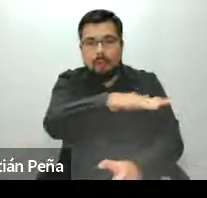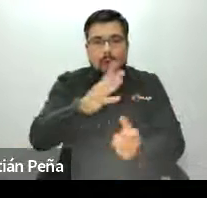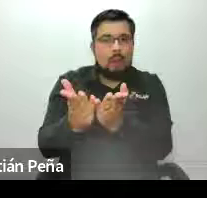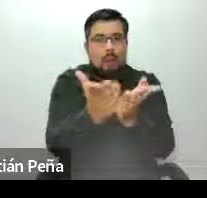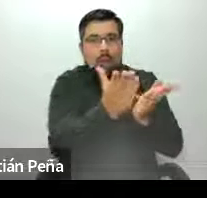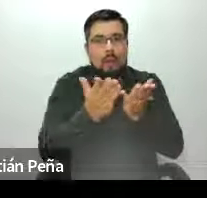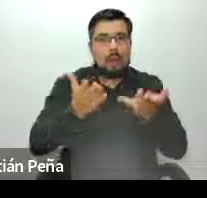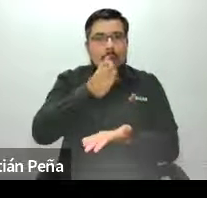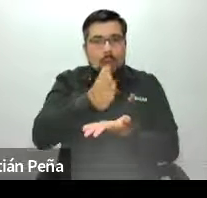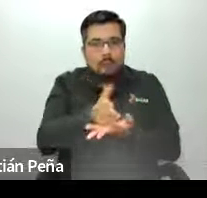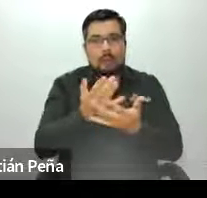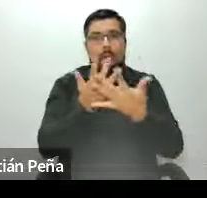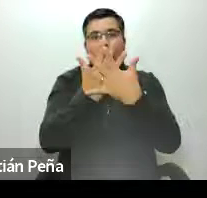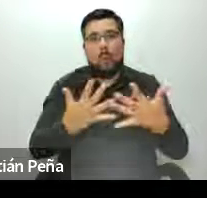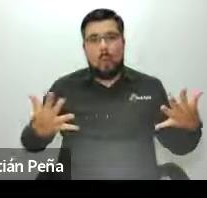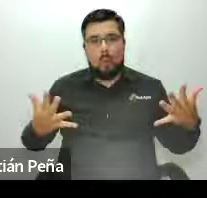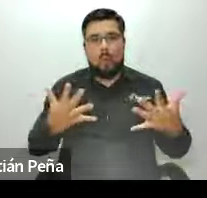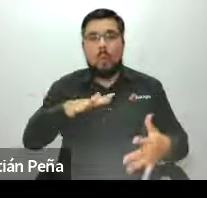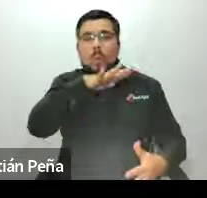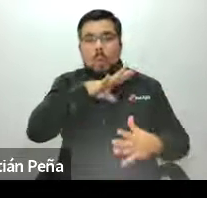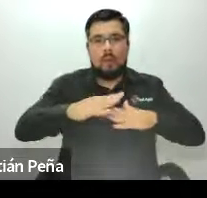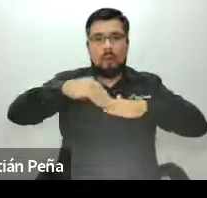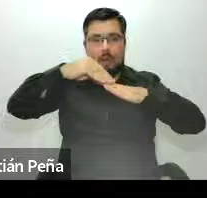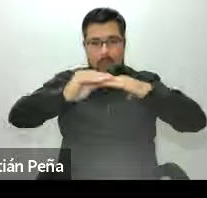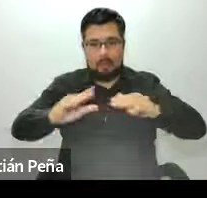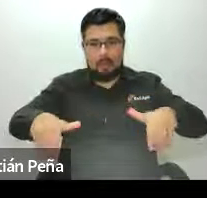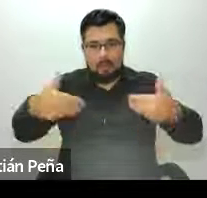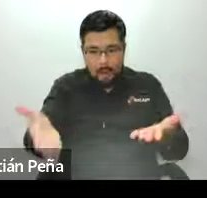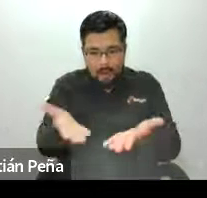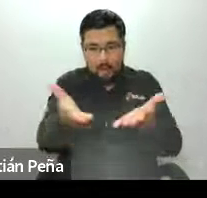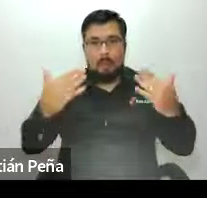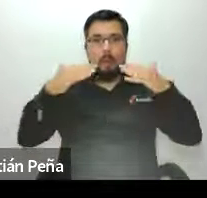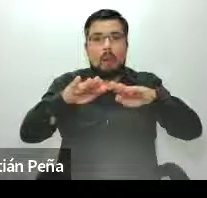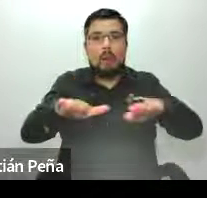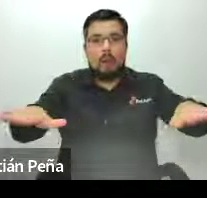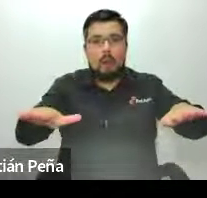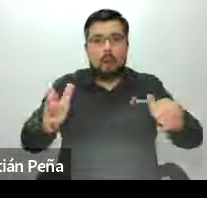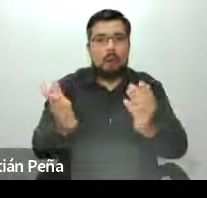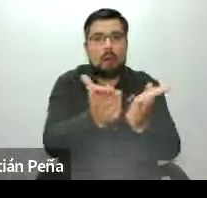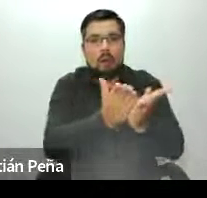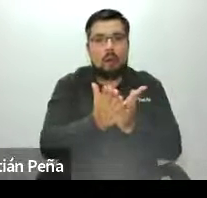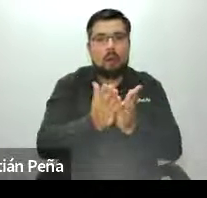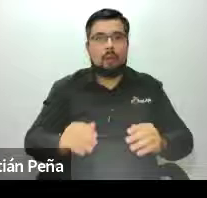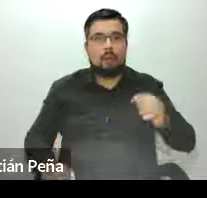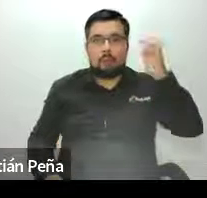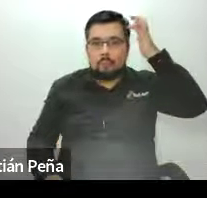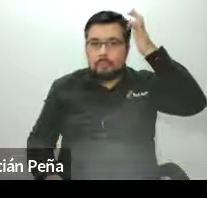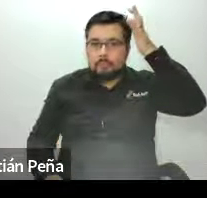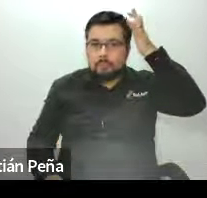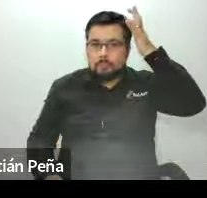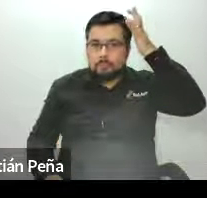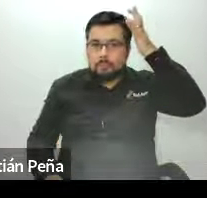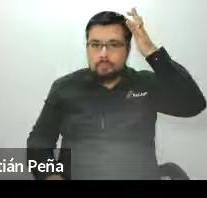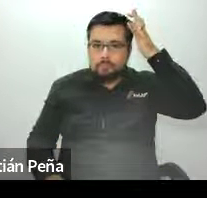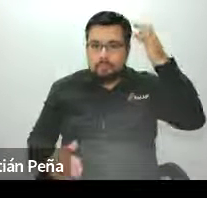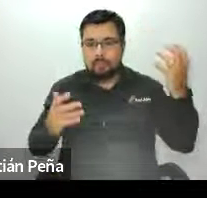de manera flexible para esta toma de decisiones, pero primero están los estudiantes antes que el currículum, ¿no? El currículum tiene que servir para que los estudiantes sean más felices, para